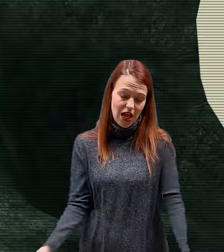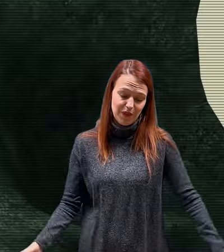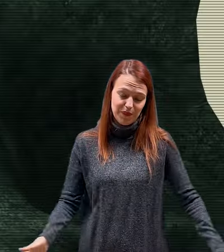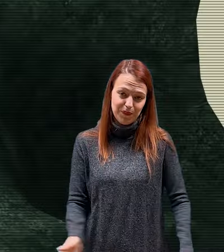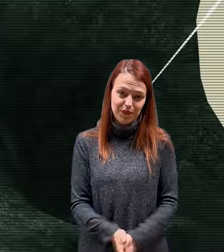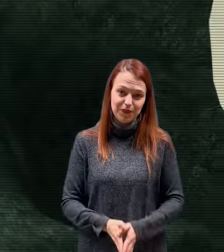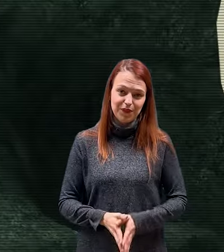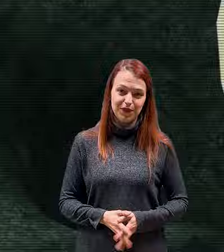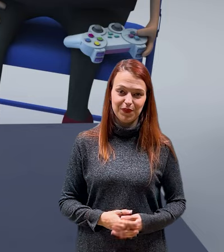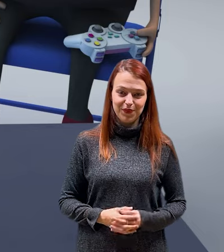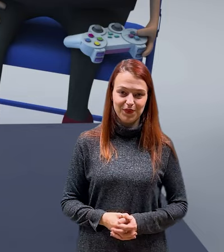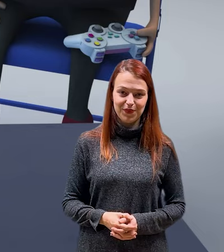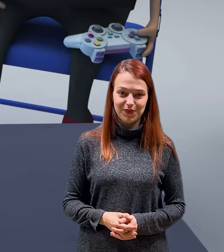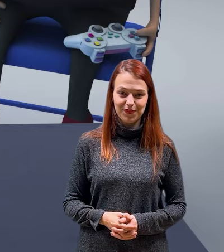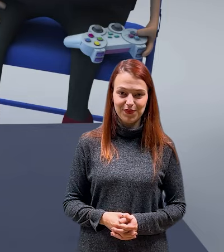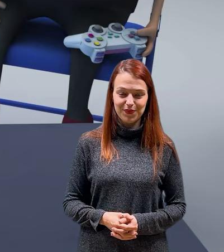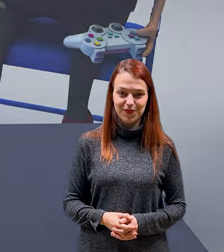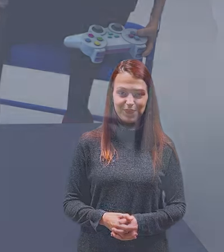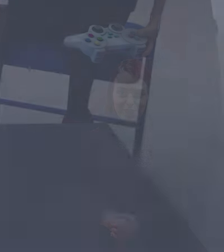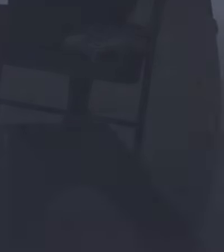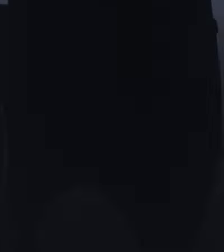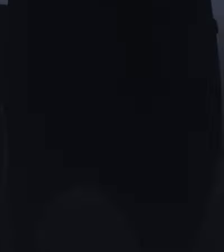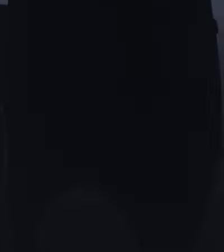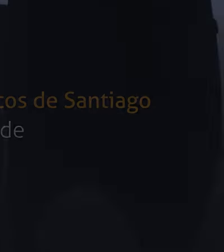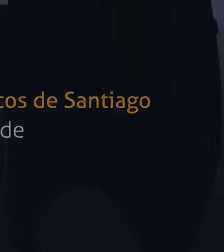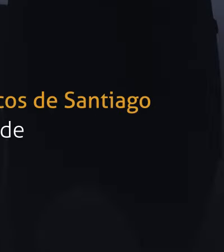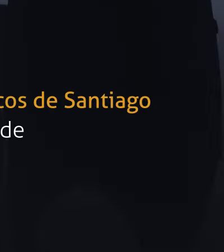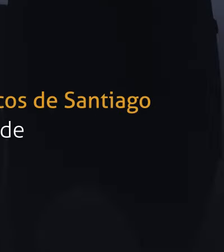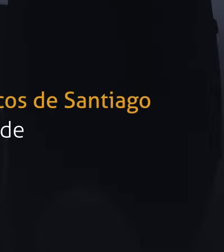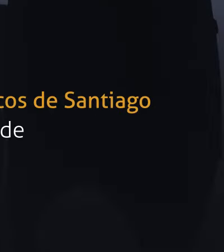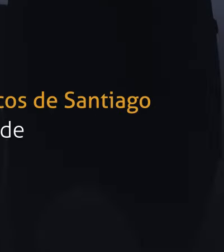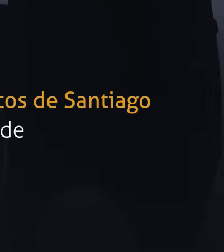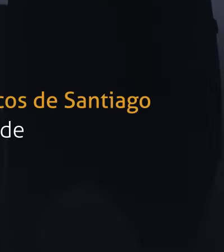unos paquetes! ¡Ja, ja, ja!